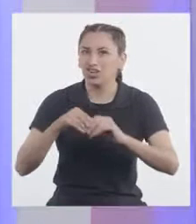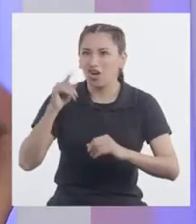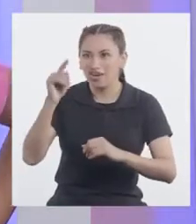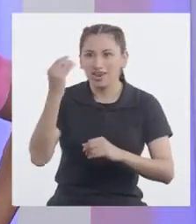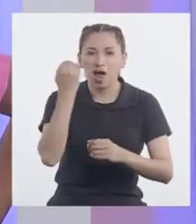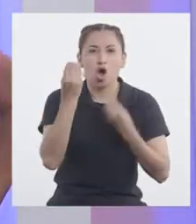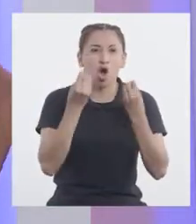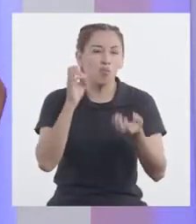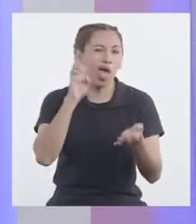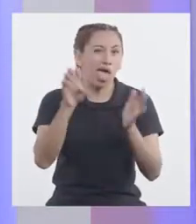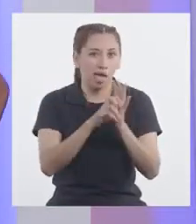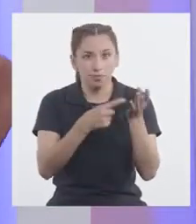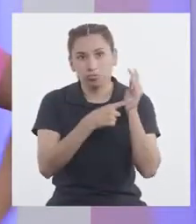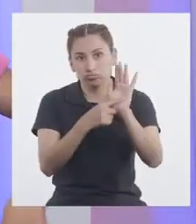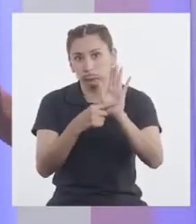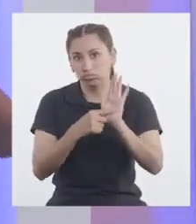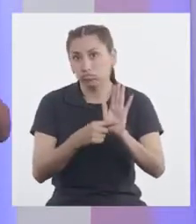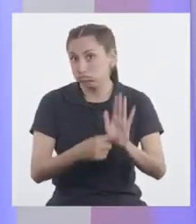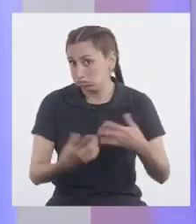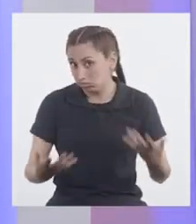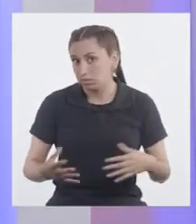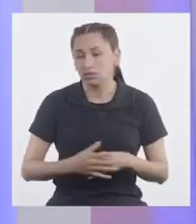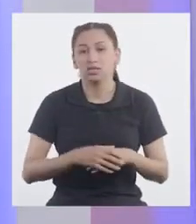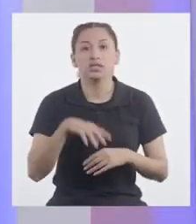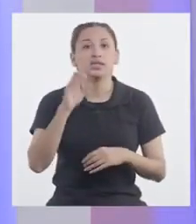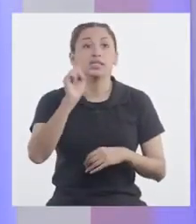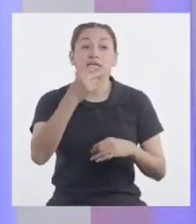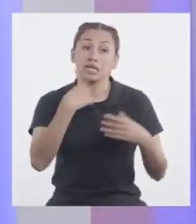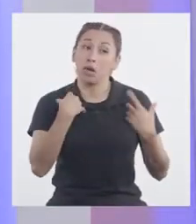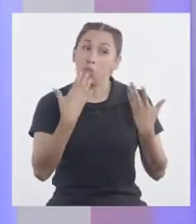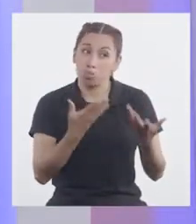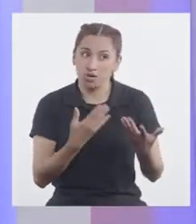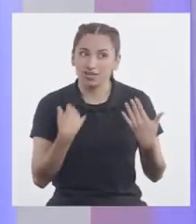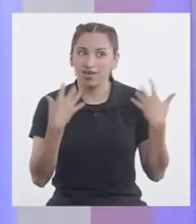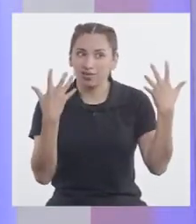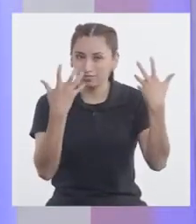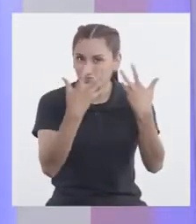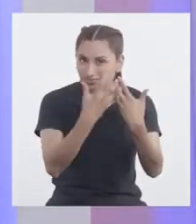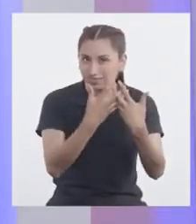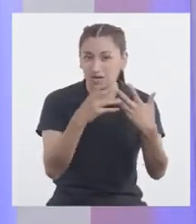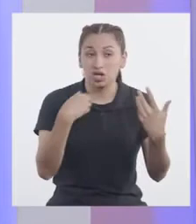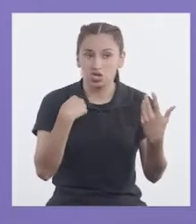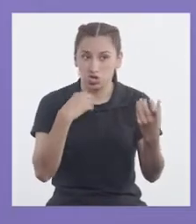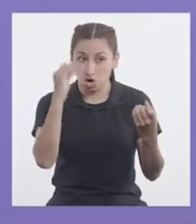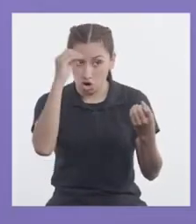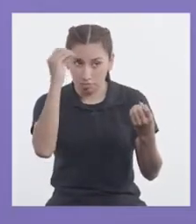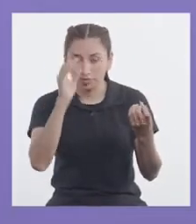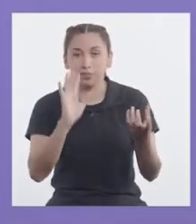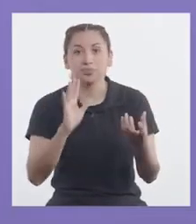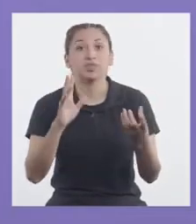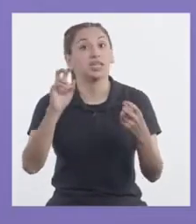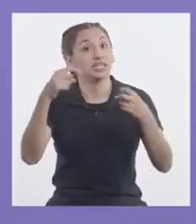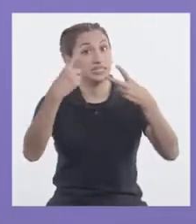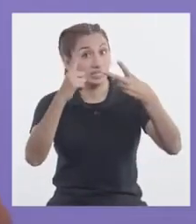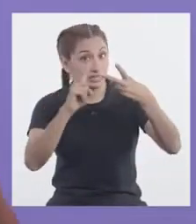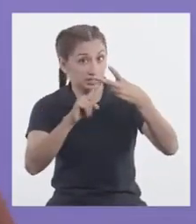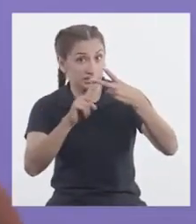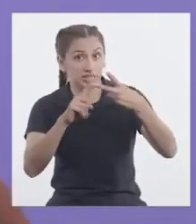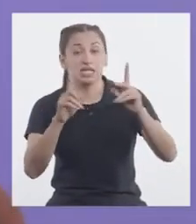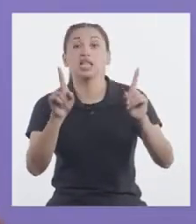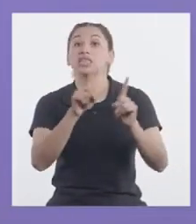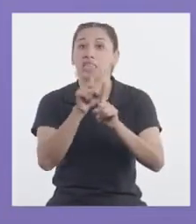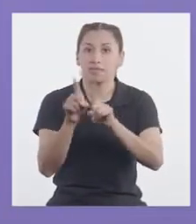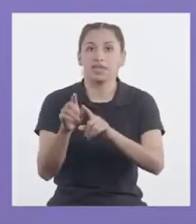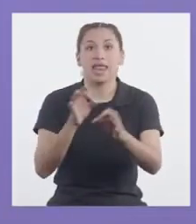ejemplo. Y si me permites, porque creo que estamos con las mentes sincronizadas, en segundo lugar,